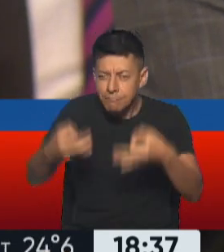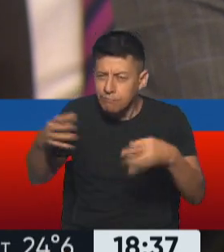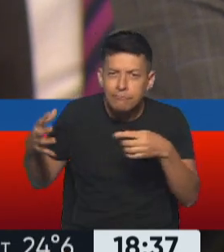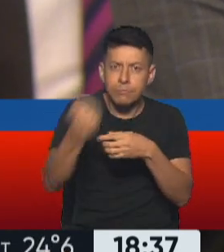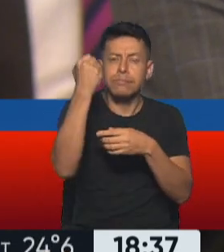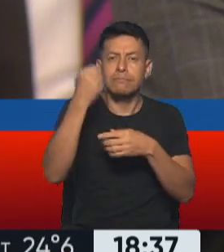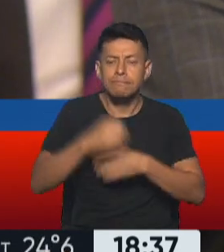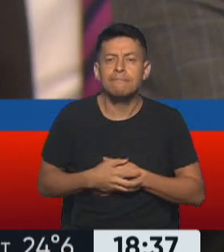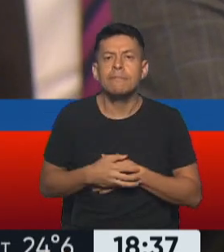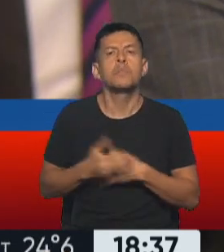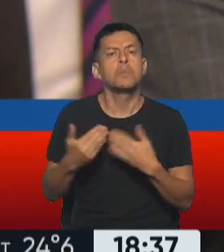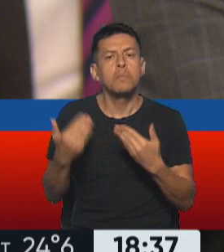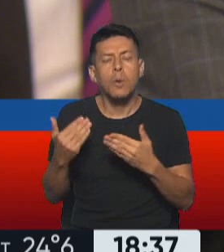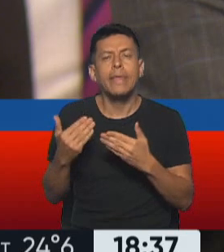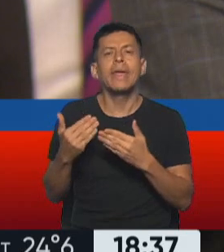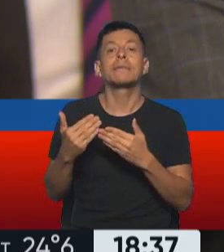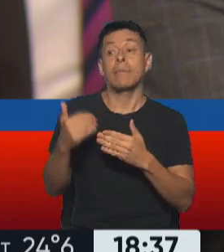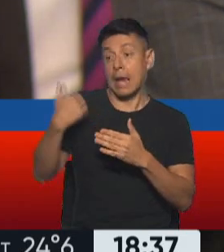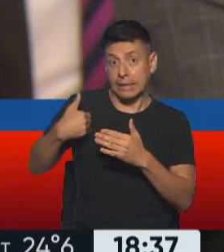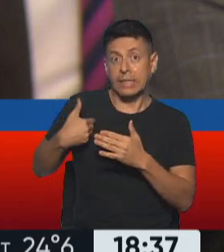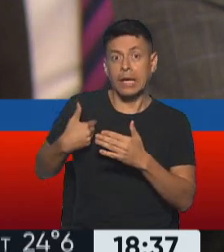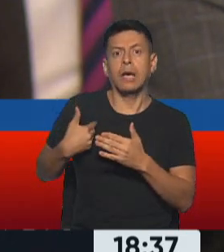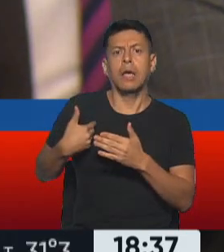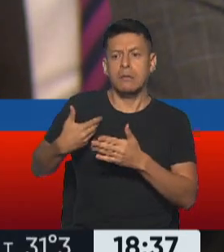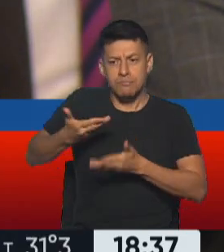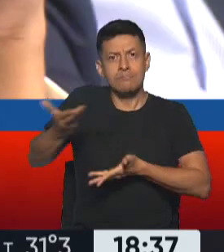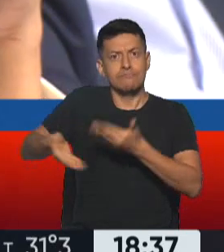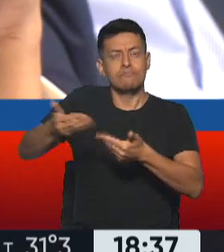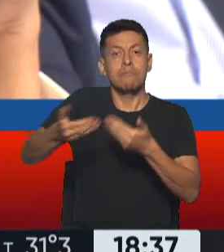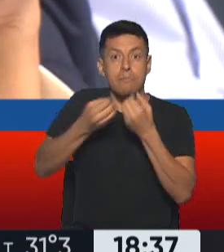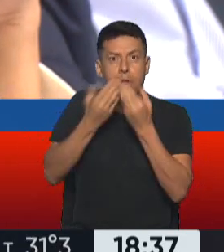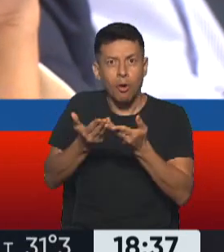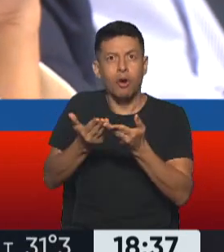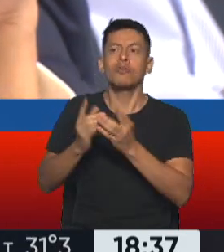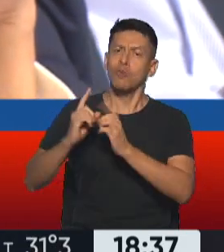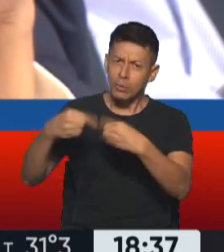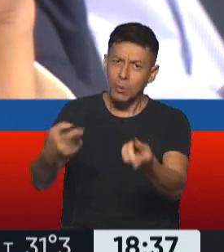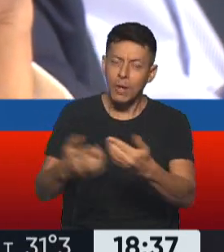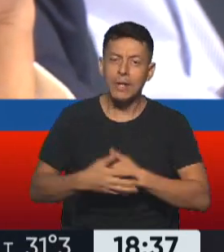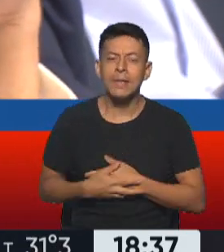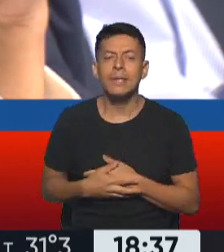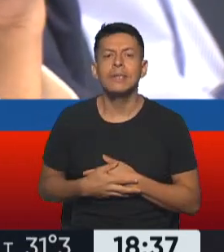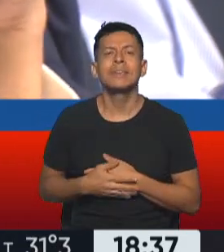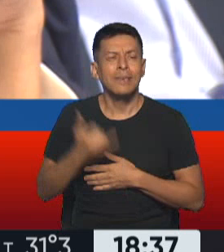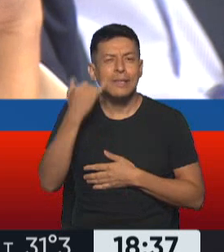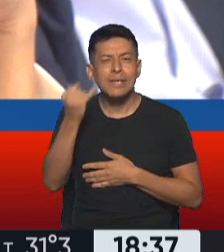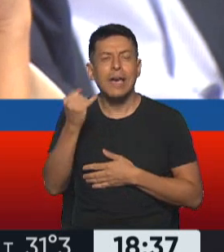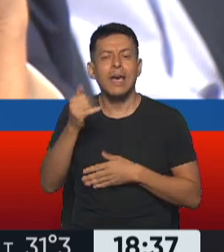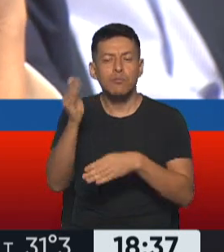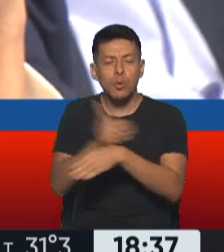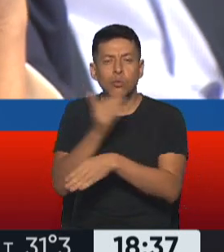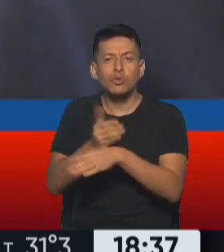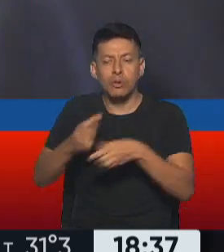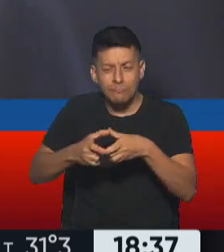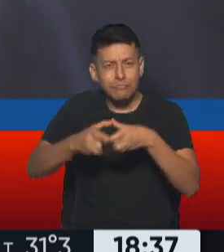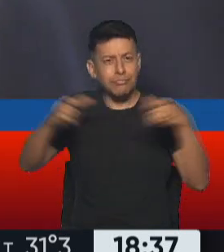darle continuidad a la fuerte recuperación económica que hoy en día vive la Argentina. Hemos experimentado un crecimiento de la producción,